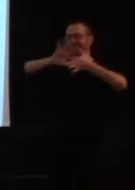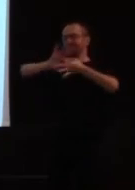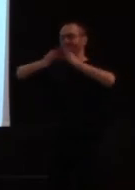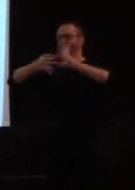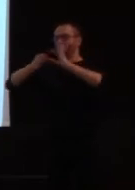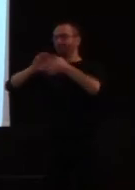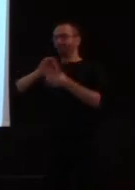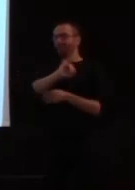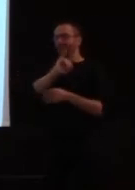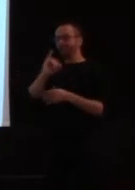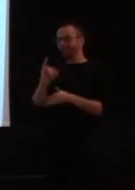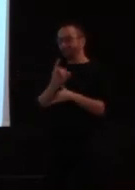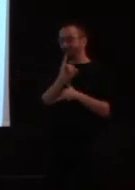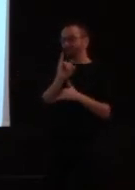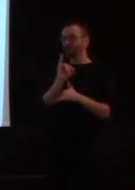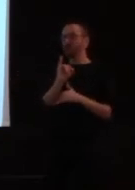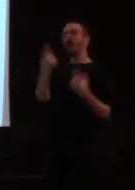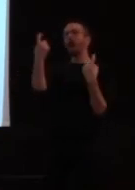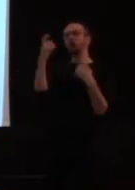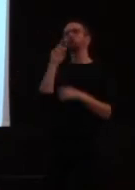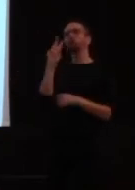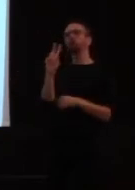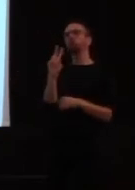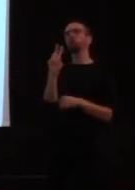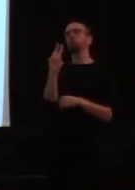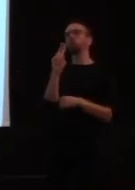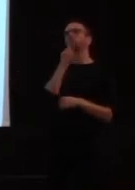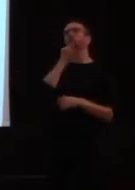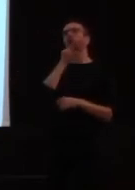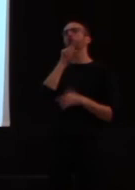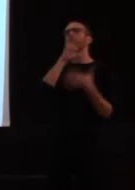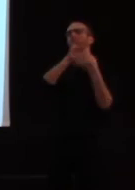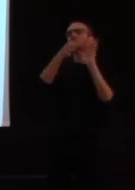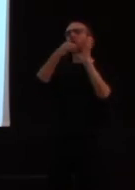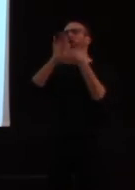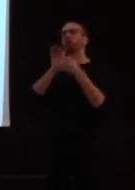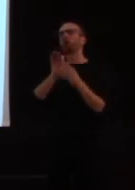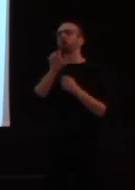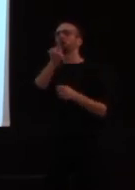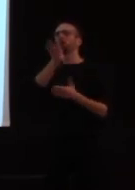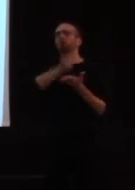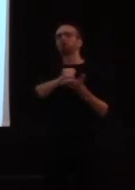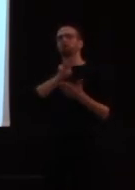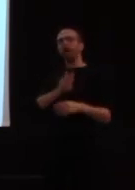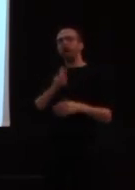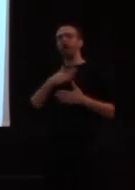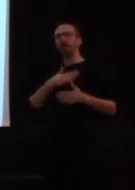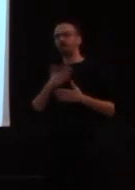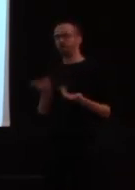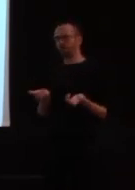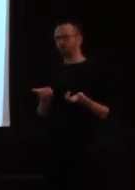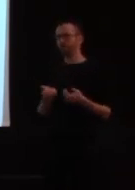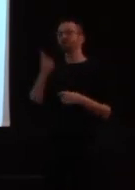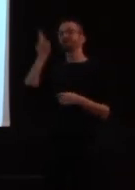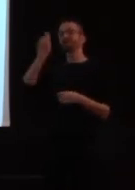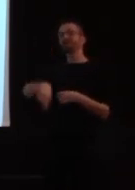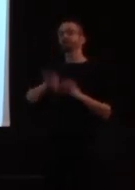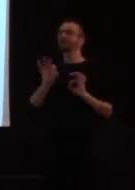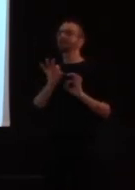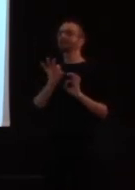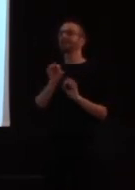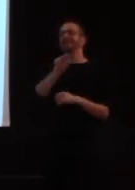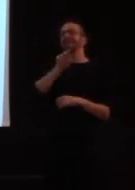¿no? Y que todo aquello les sirve, ¿no? Para algo sirve, ¿no? Segundo, que tengan la sensación, entre su lección de